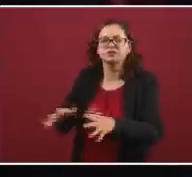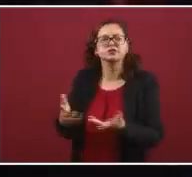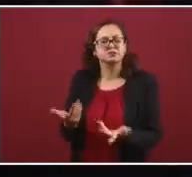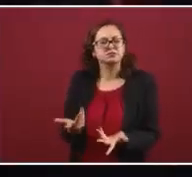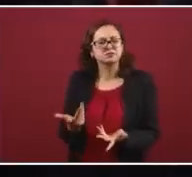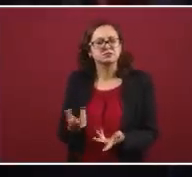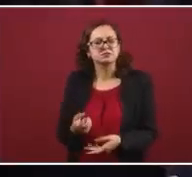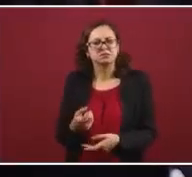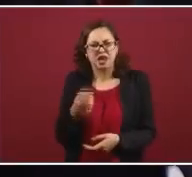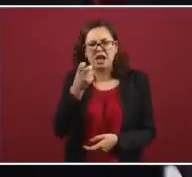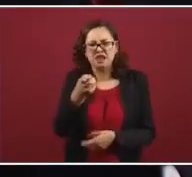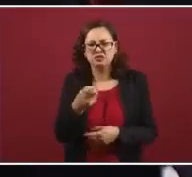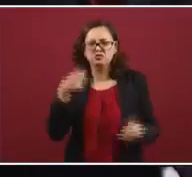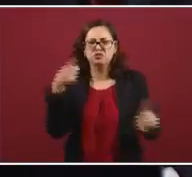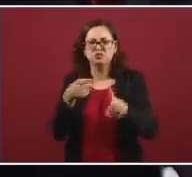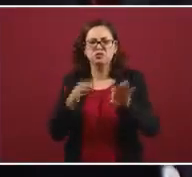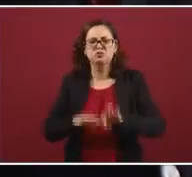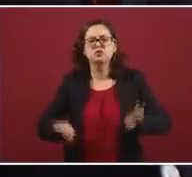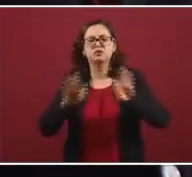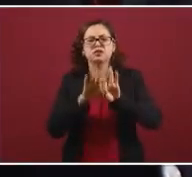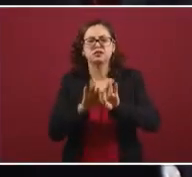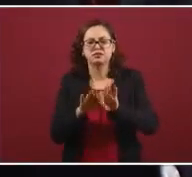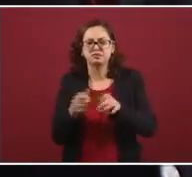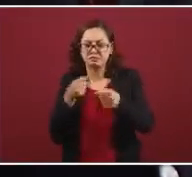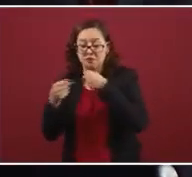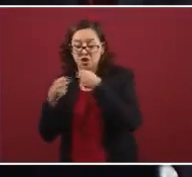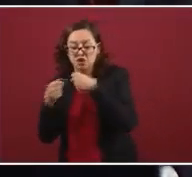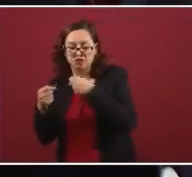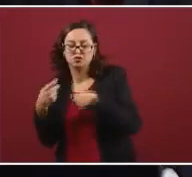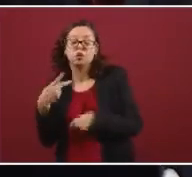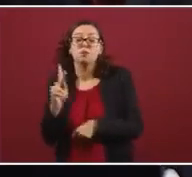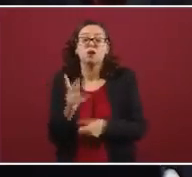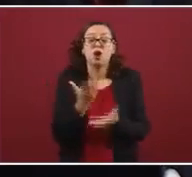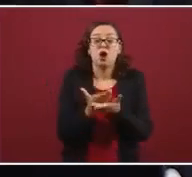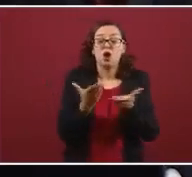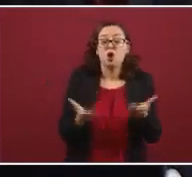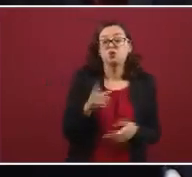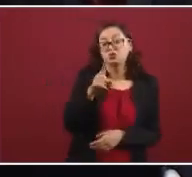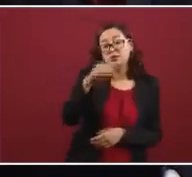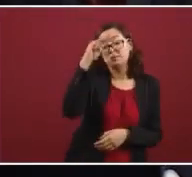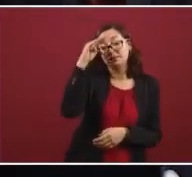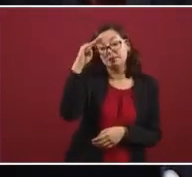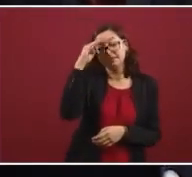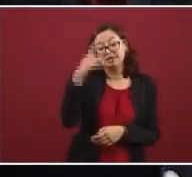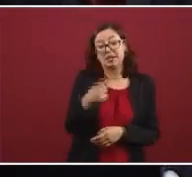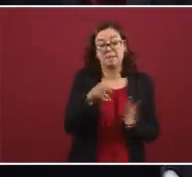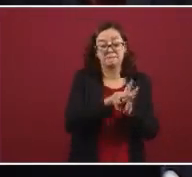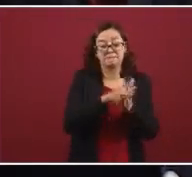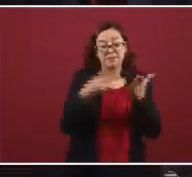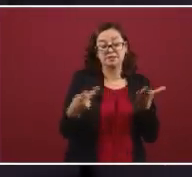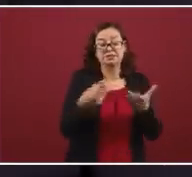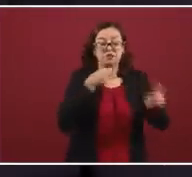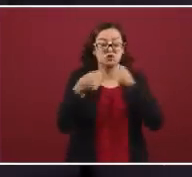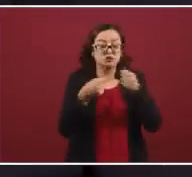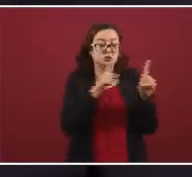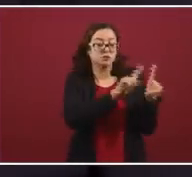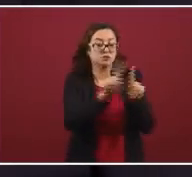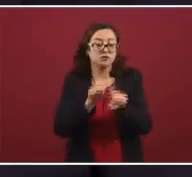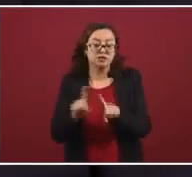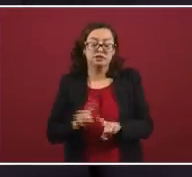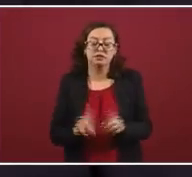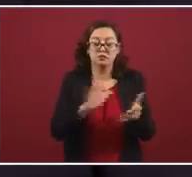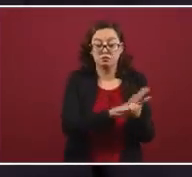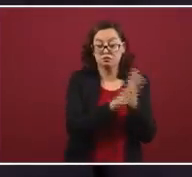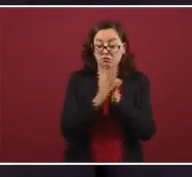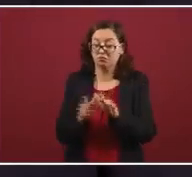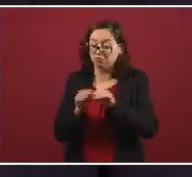es ¿qué tipo de prensa ve usted o cree que es útil para la Cuarta Transformación? Una